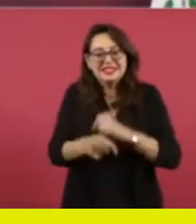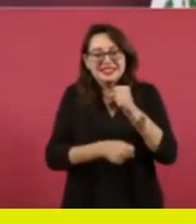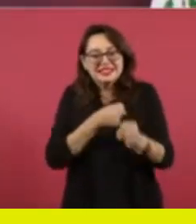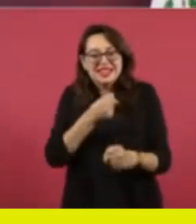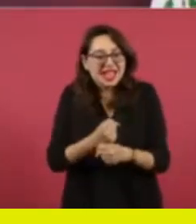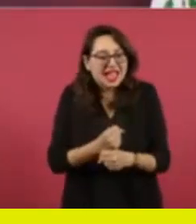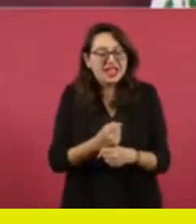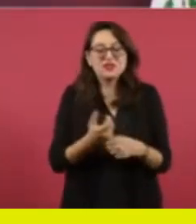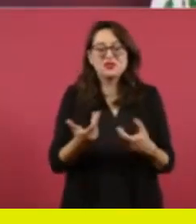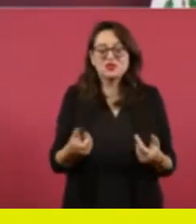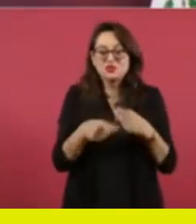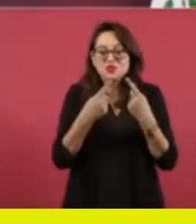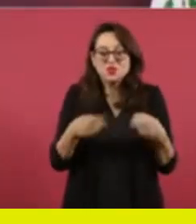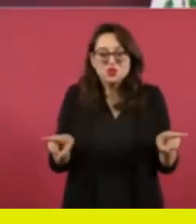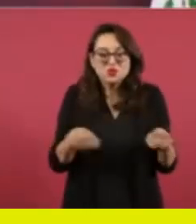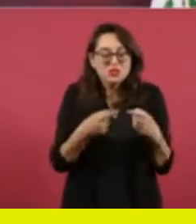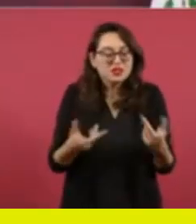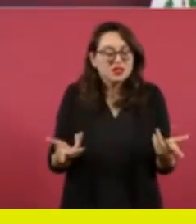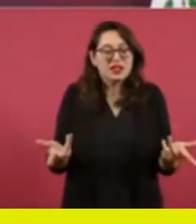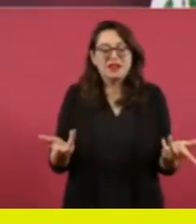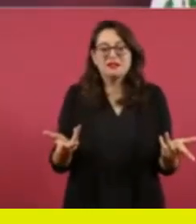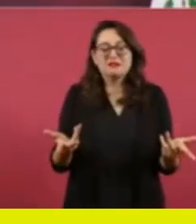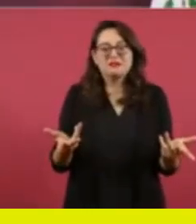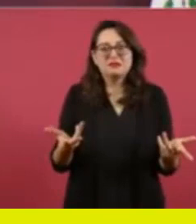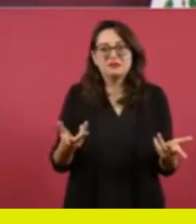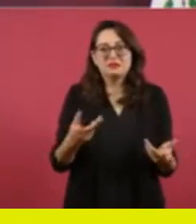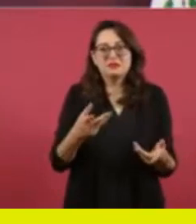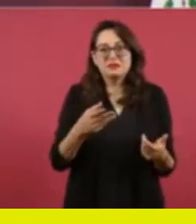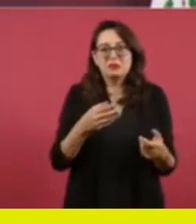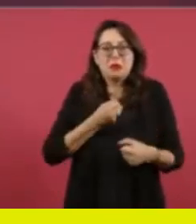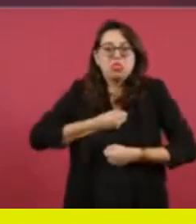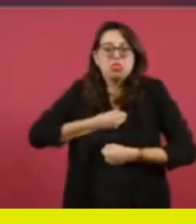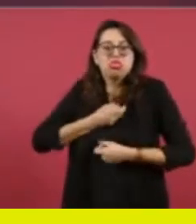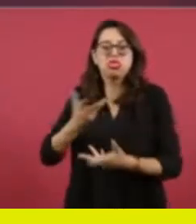depresión, también sus padres.